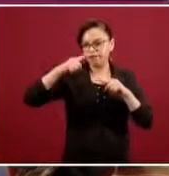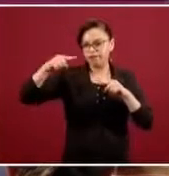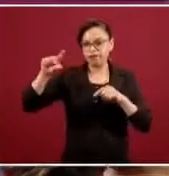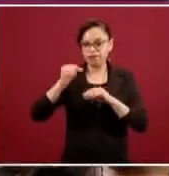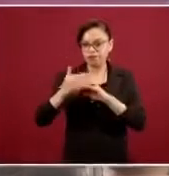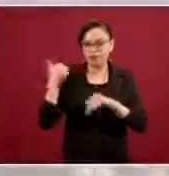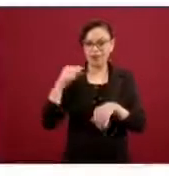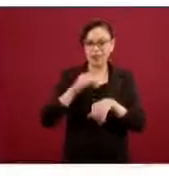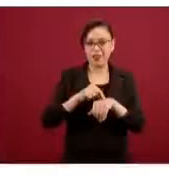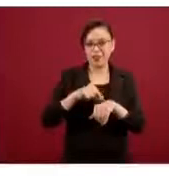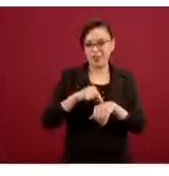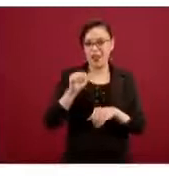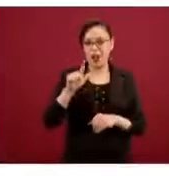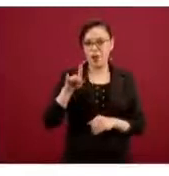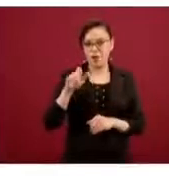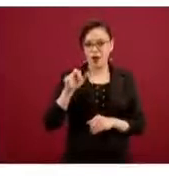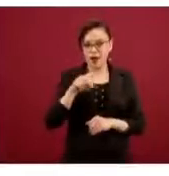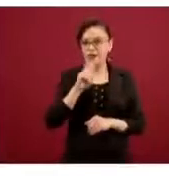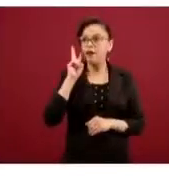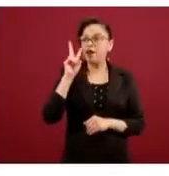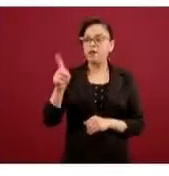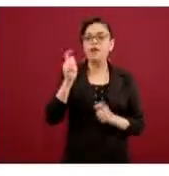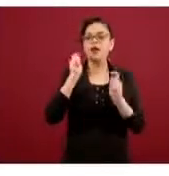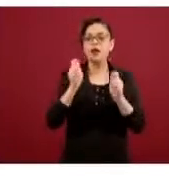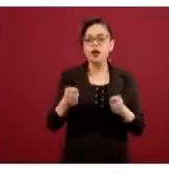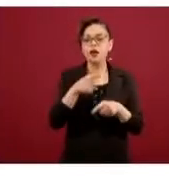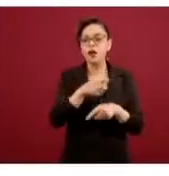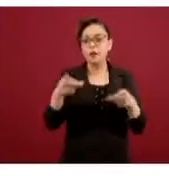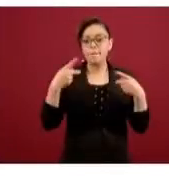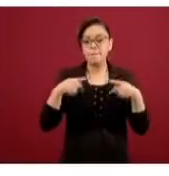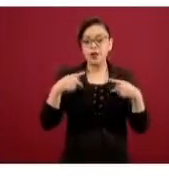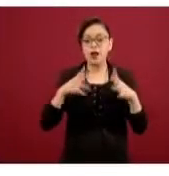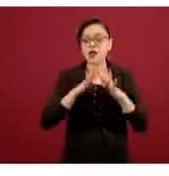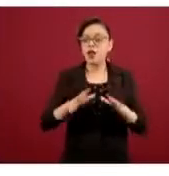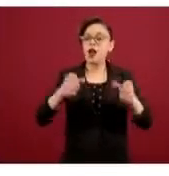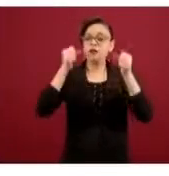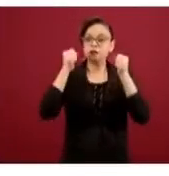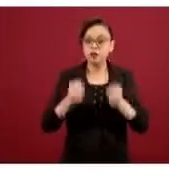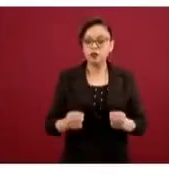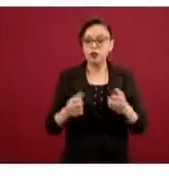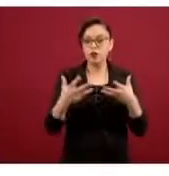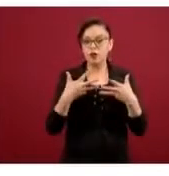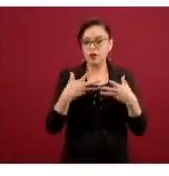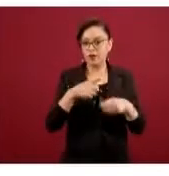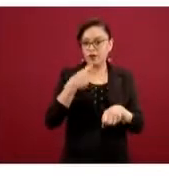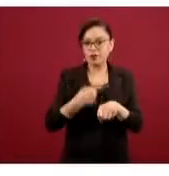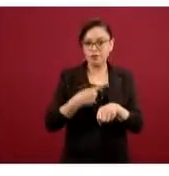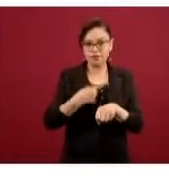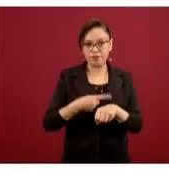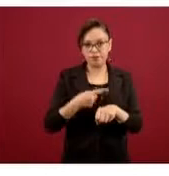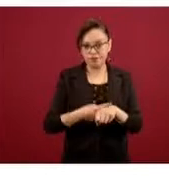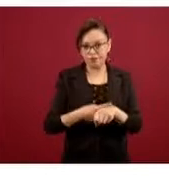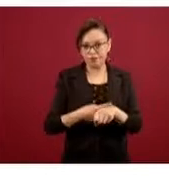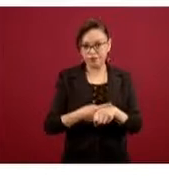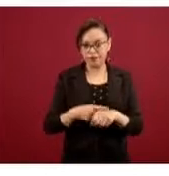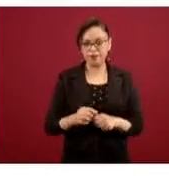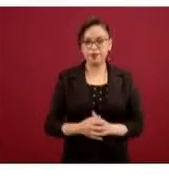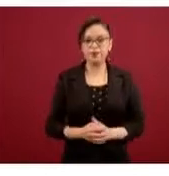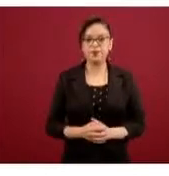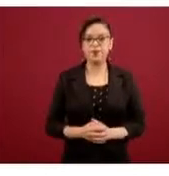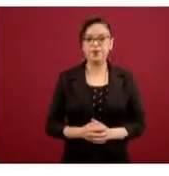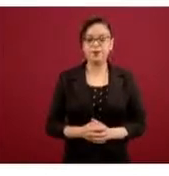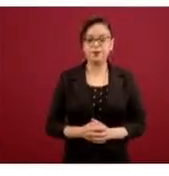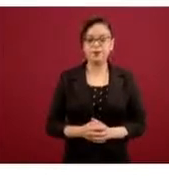de casos, los casos observados, los casos confirmados en forma directa.